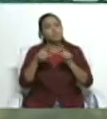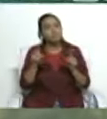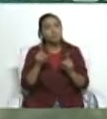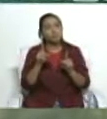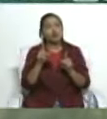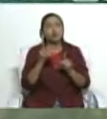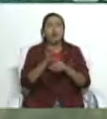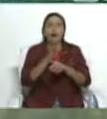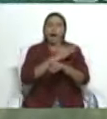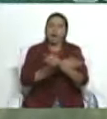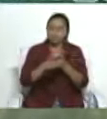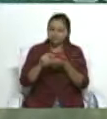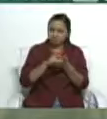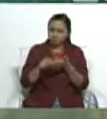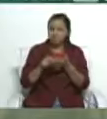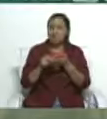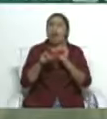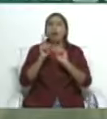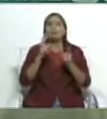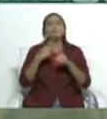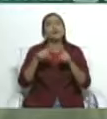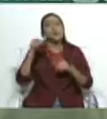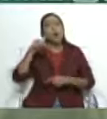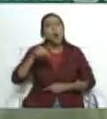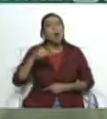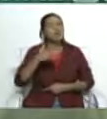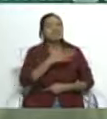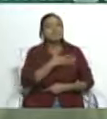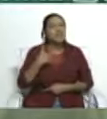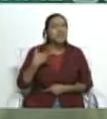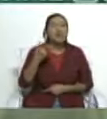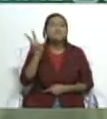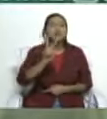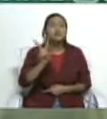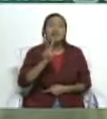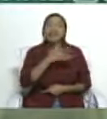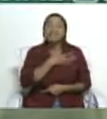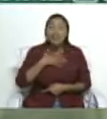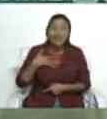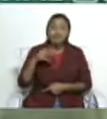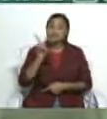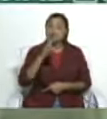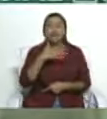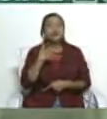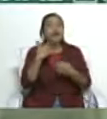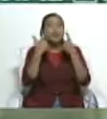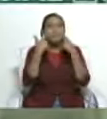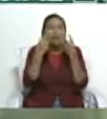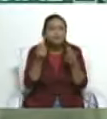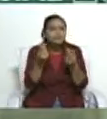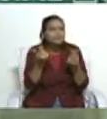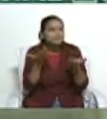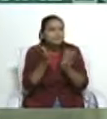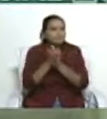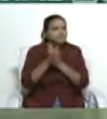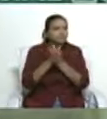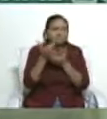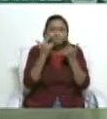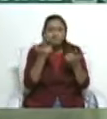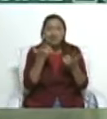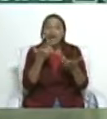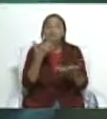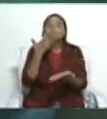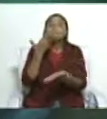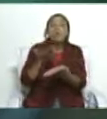organizaciones políticas, pero hoy lo que necesita el país son propuestas más allá de un nombre y de un